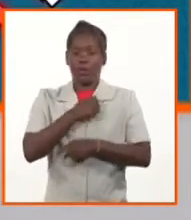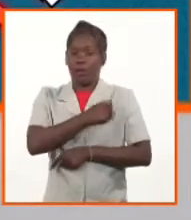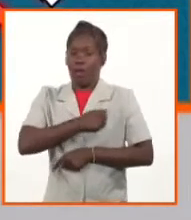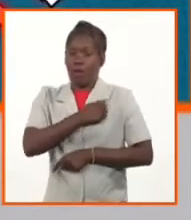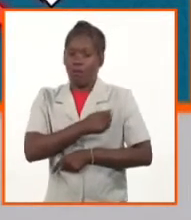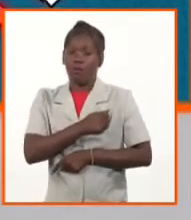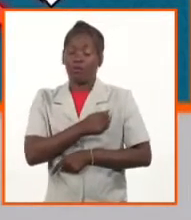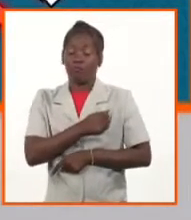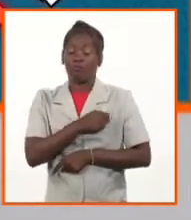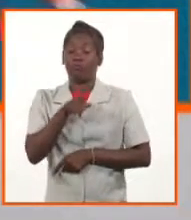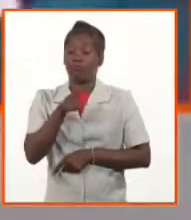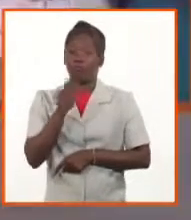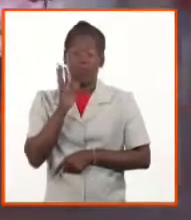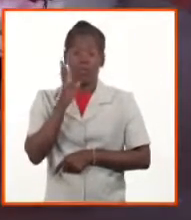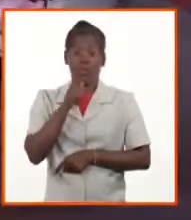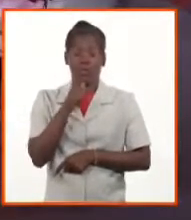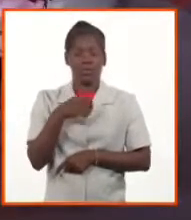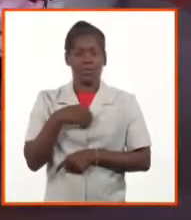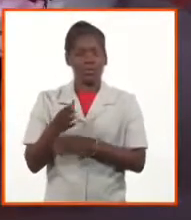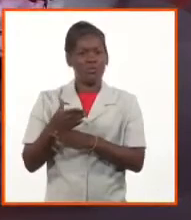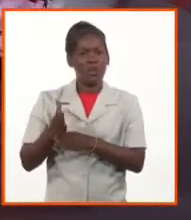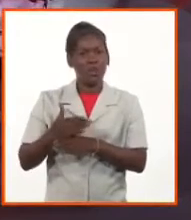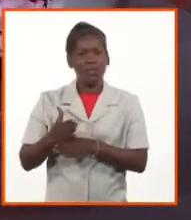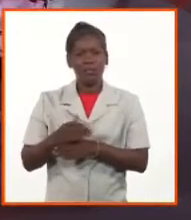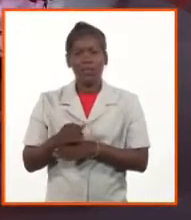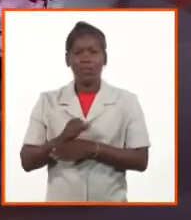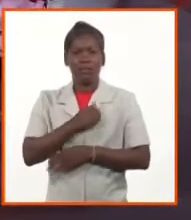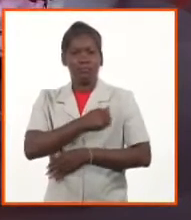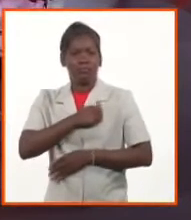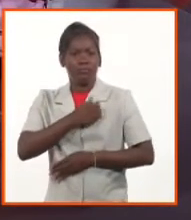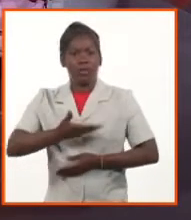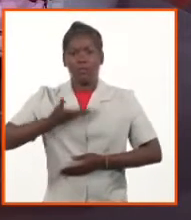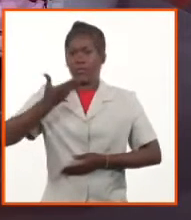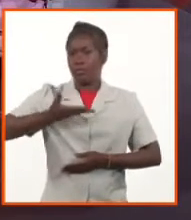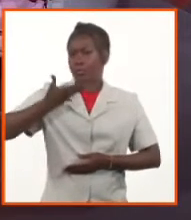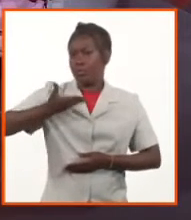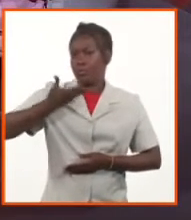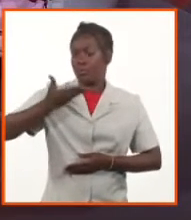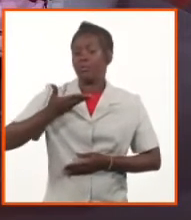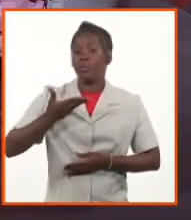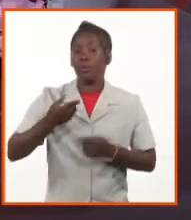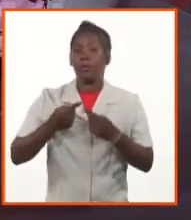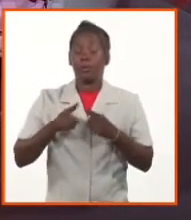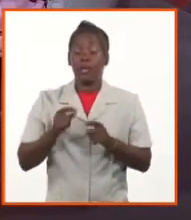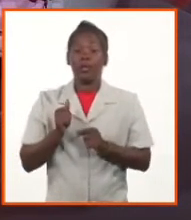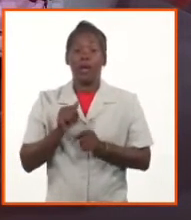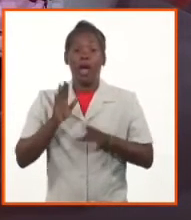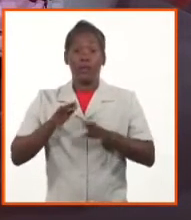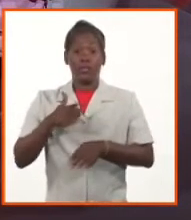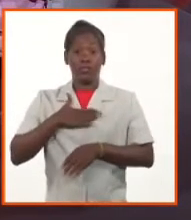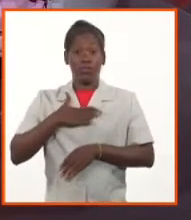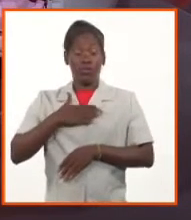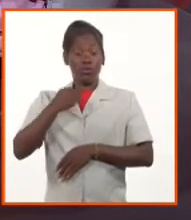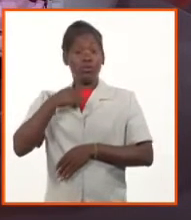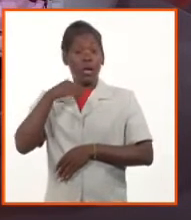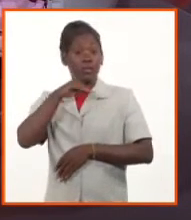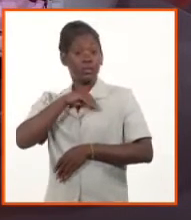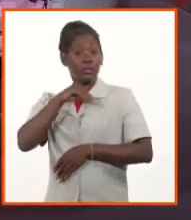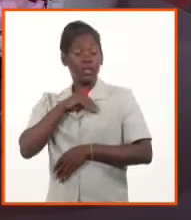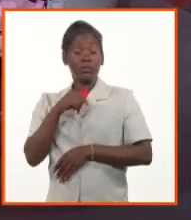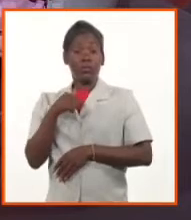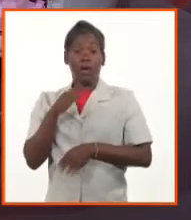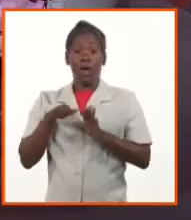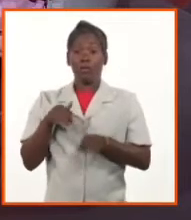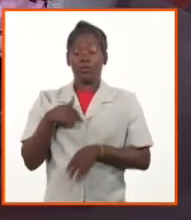como Volverás, como Tesoro, como Tus Recuerdos, que uno que a veces está enamorado también, uno que a veces también sufre por amor,